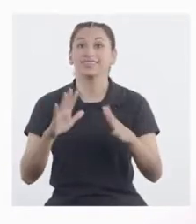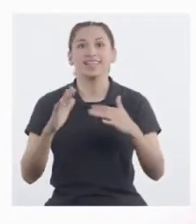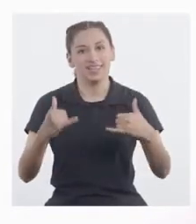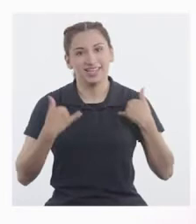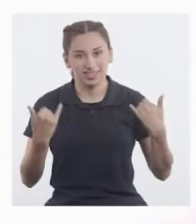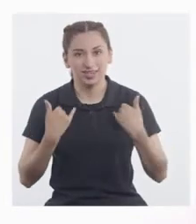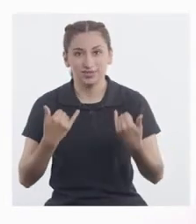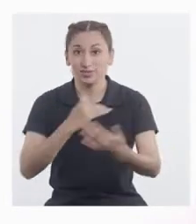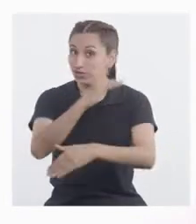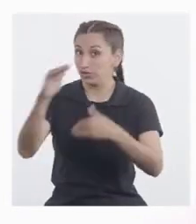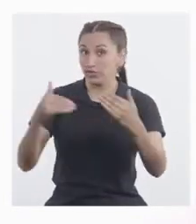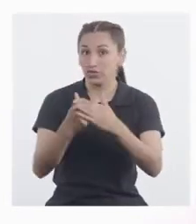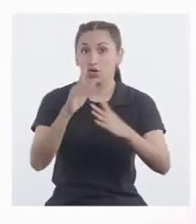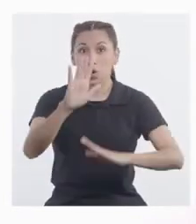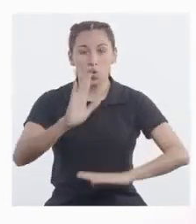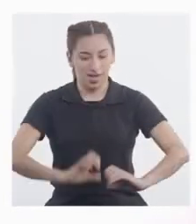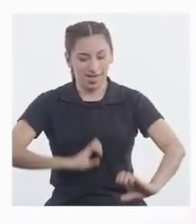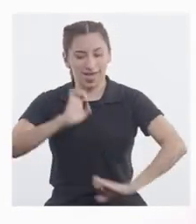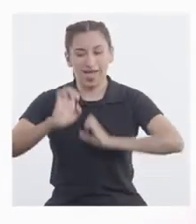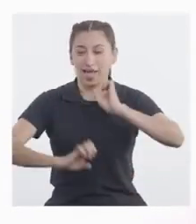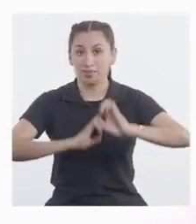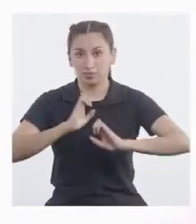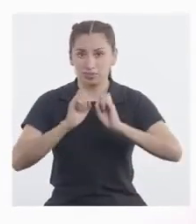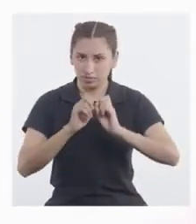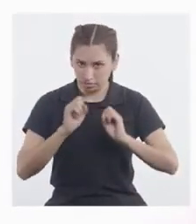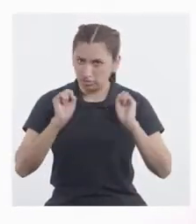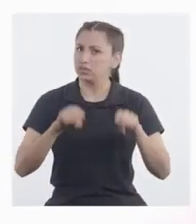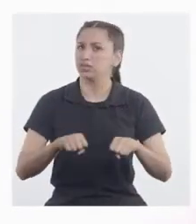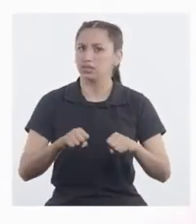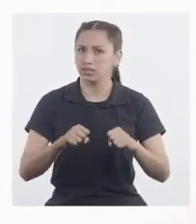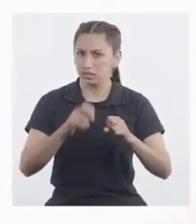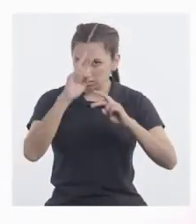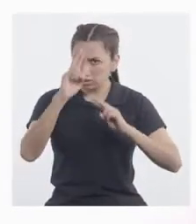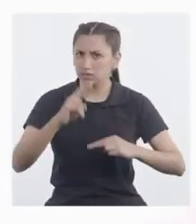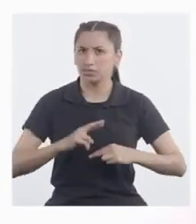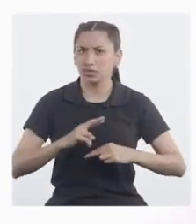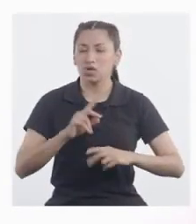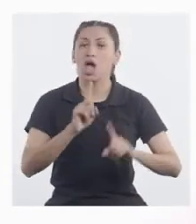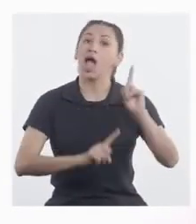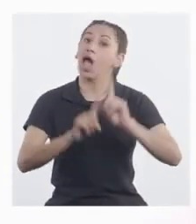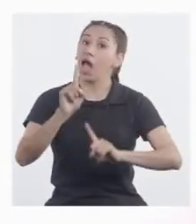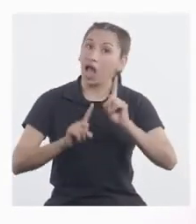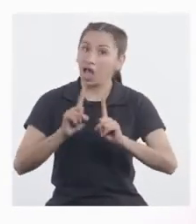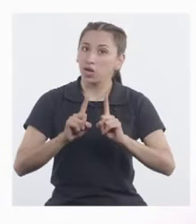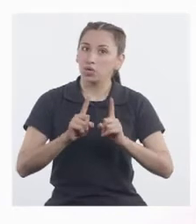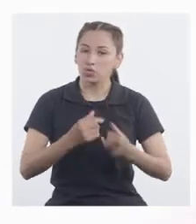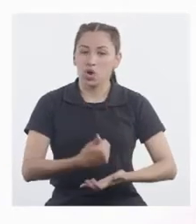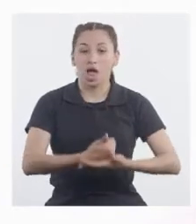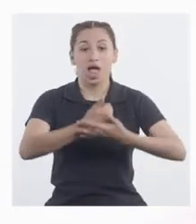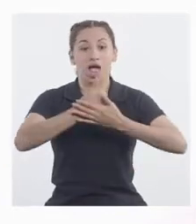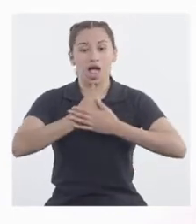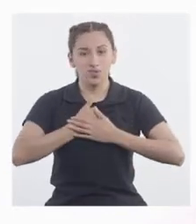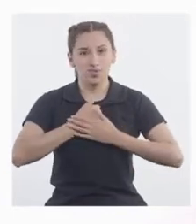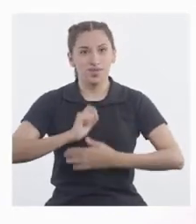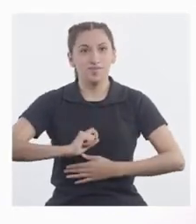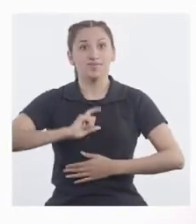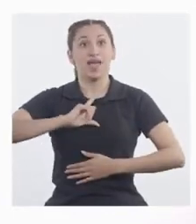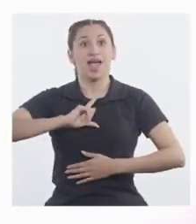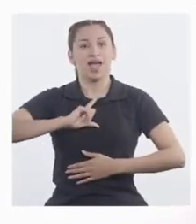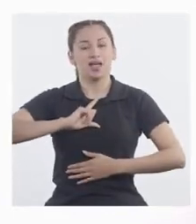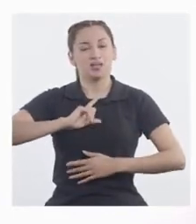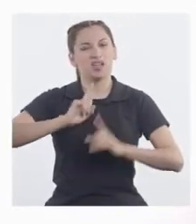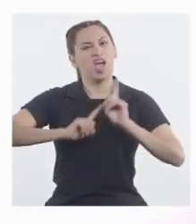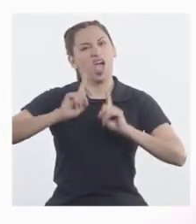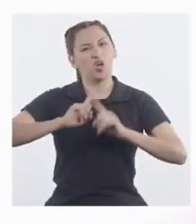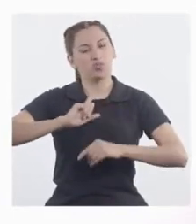Chicas y chicos, todas nuestras emociones son válidas. Algunas contribuyen más o menos a nuestro bienestar,